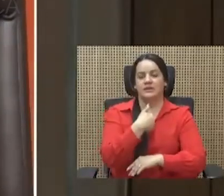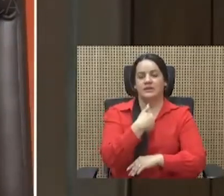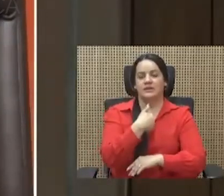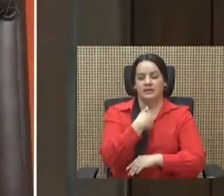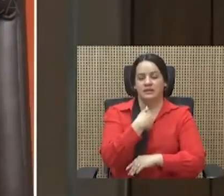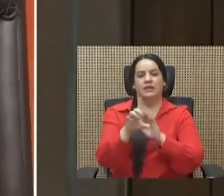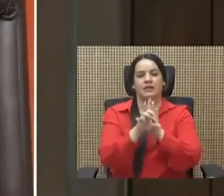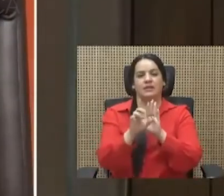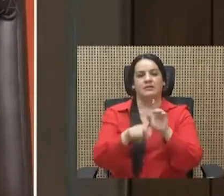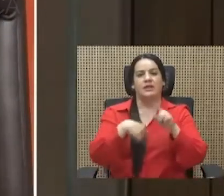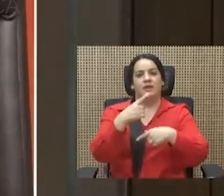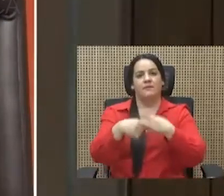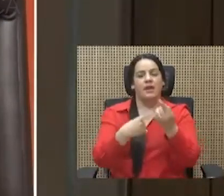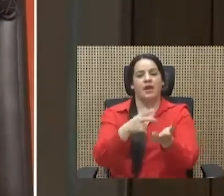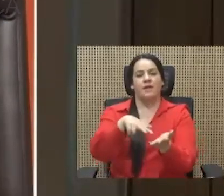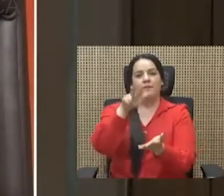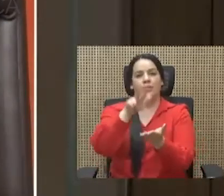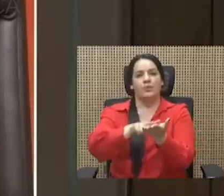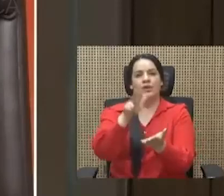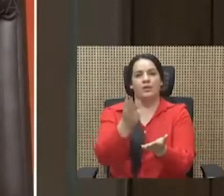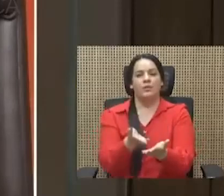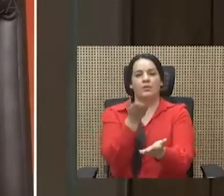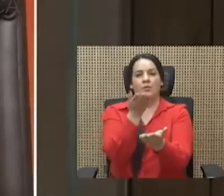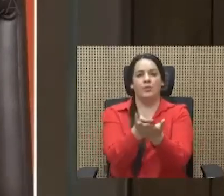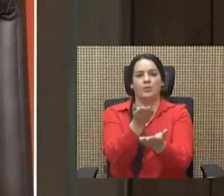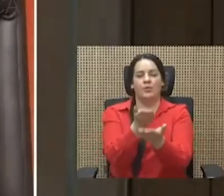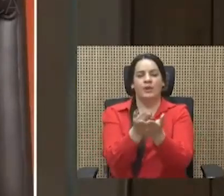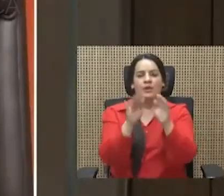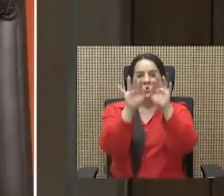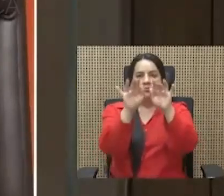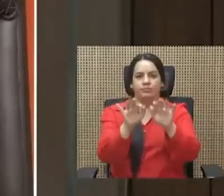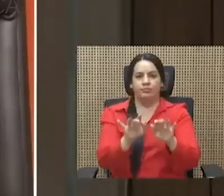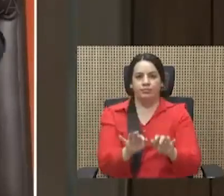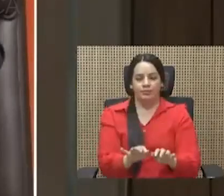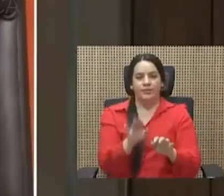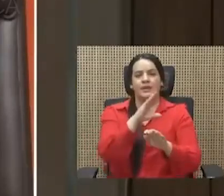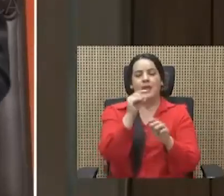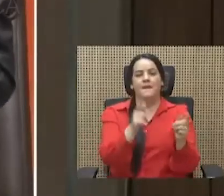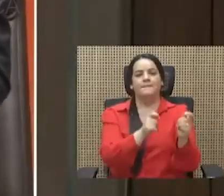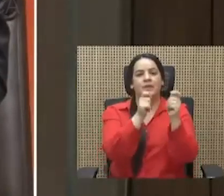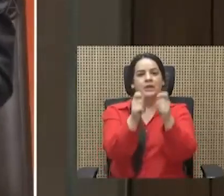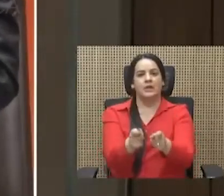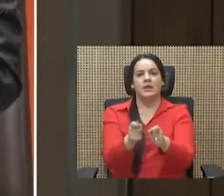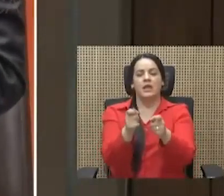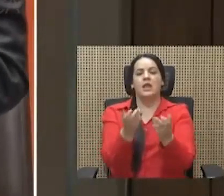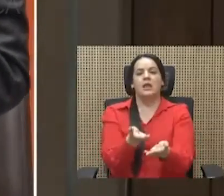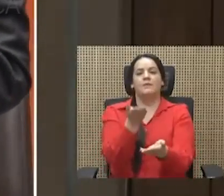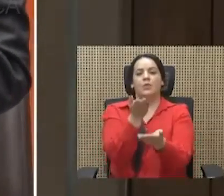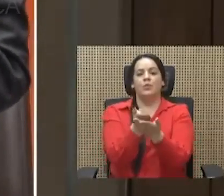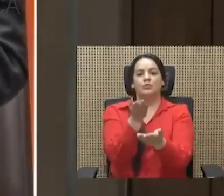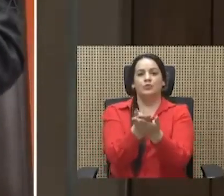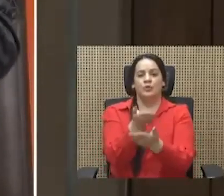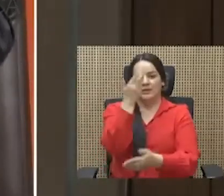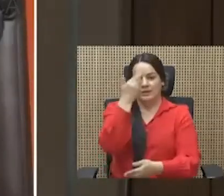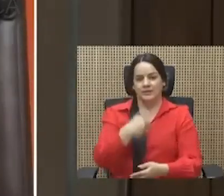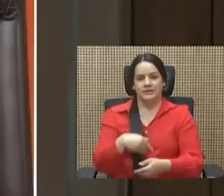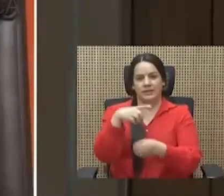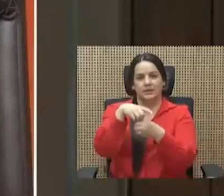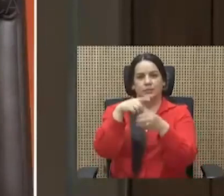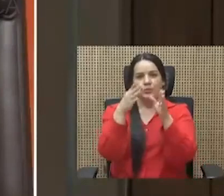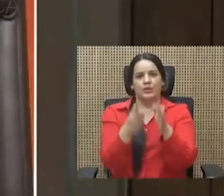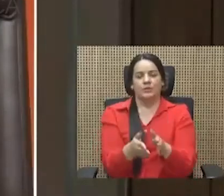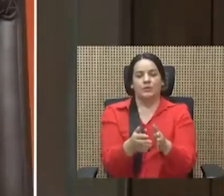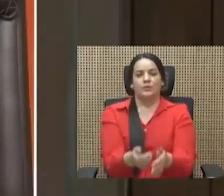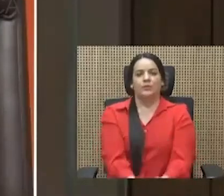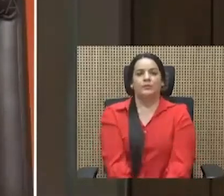fueron propuestas redactadas y presentadas en mociones de este diputado. Porque hicimos